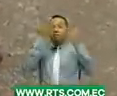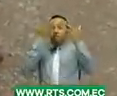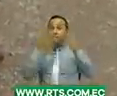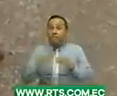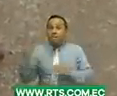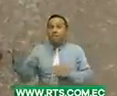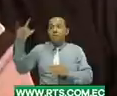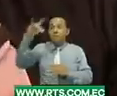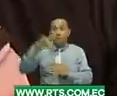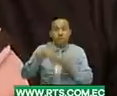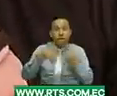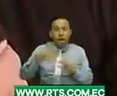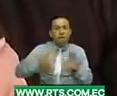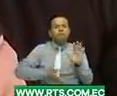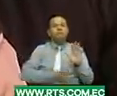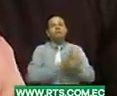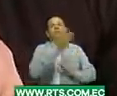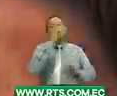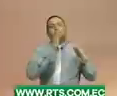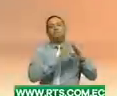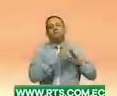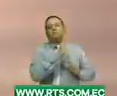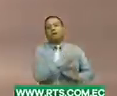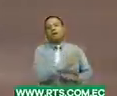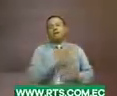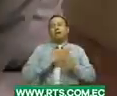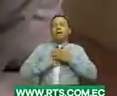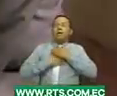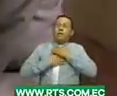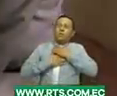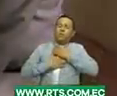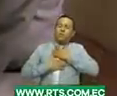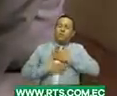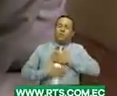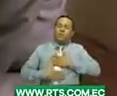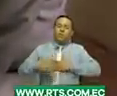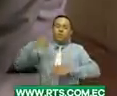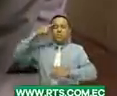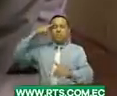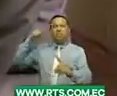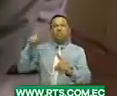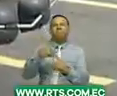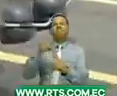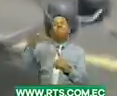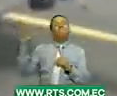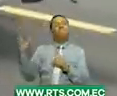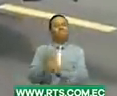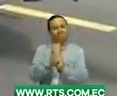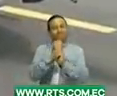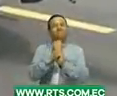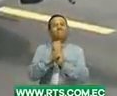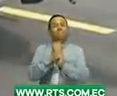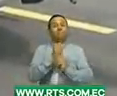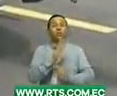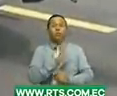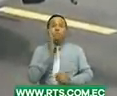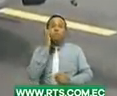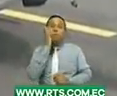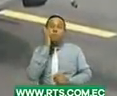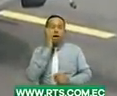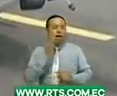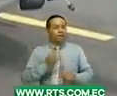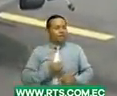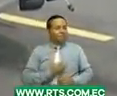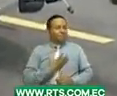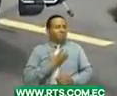el agradable sabor del sueño cumplido. Y para su progenitora, hubo una razón más para continuar